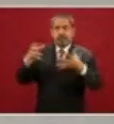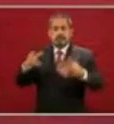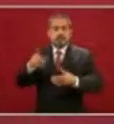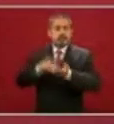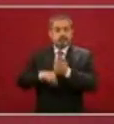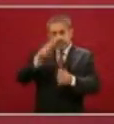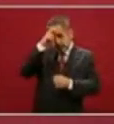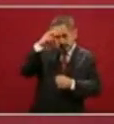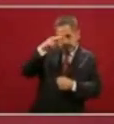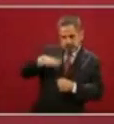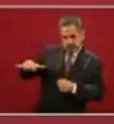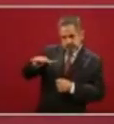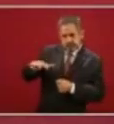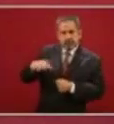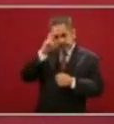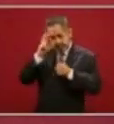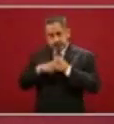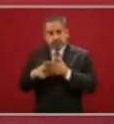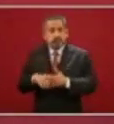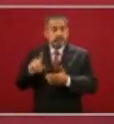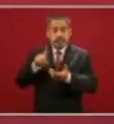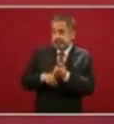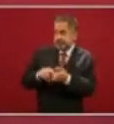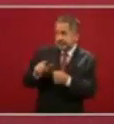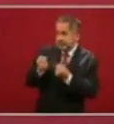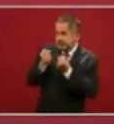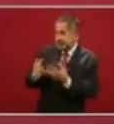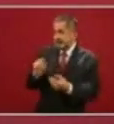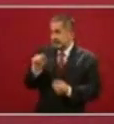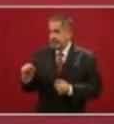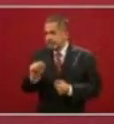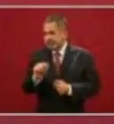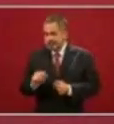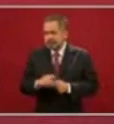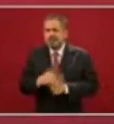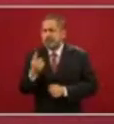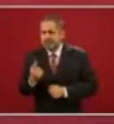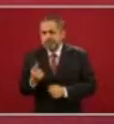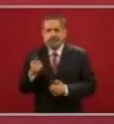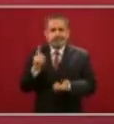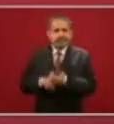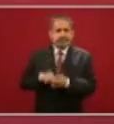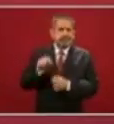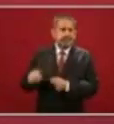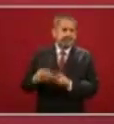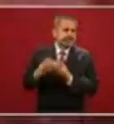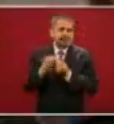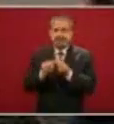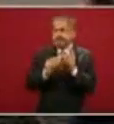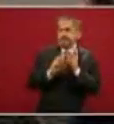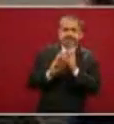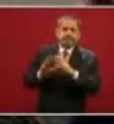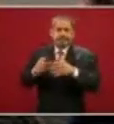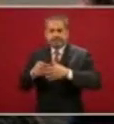Occidental, es que aquellos lugares donde hay saturación dependen mucho de la sobredemanda